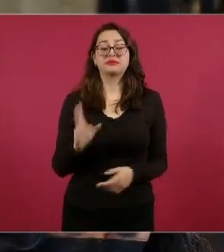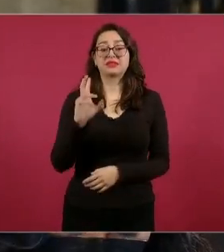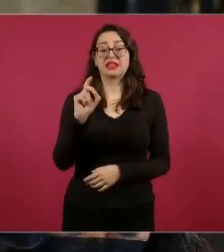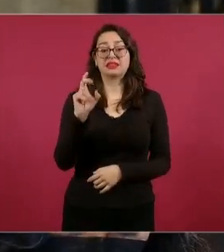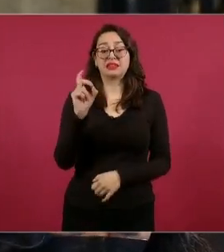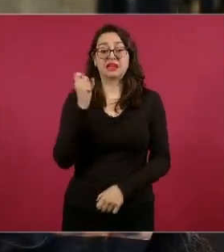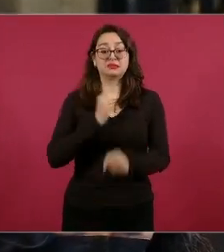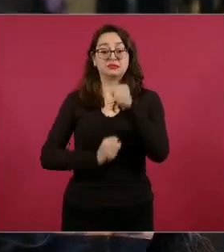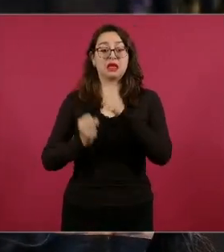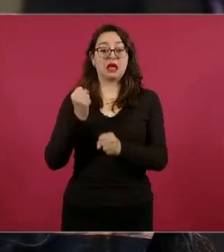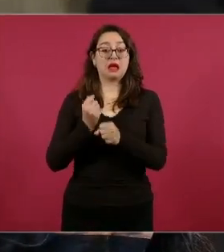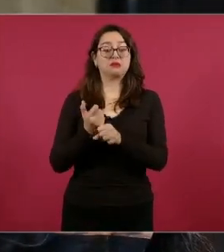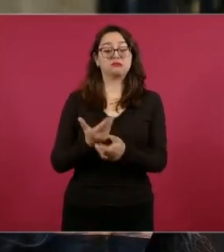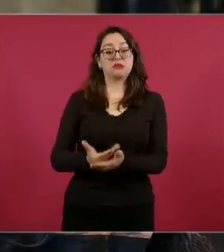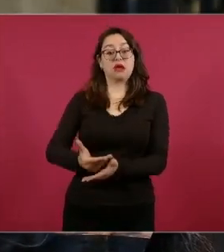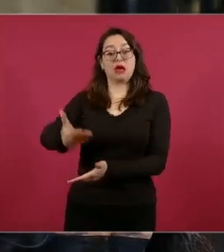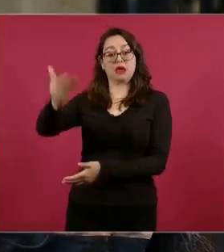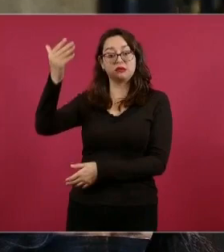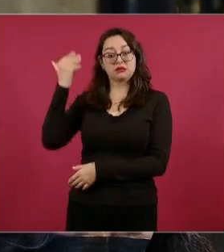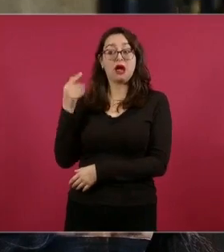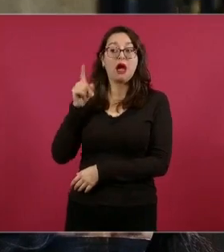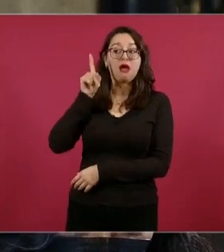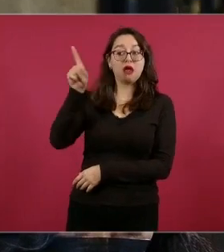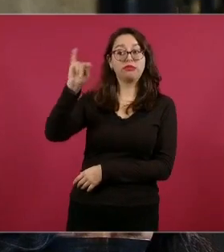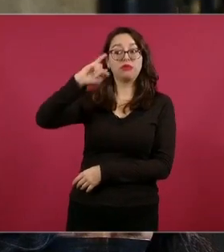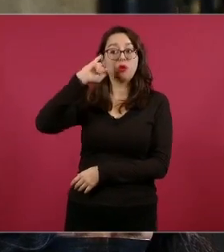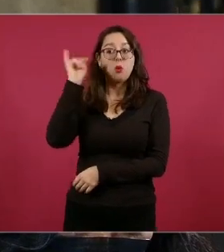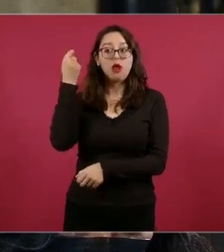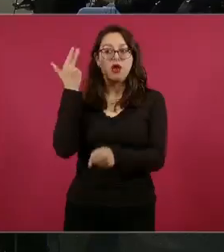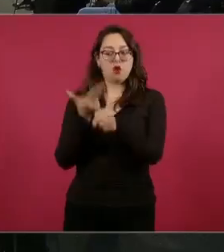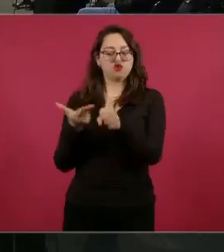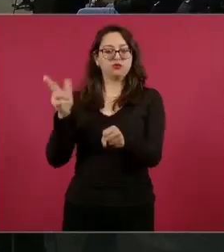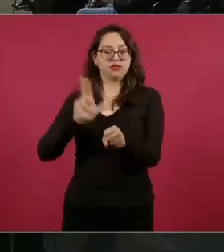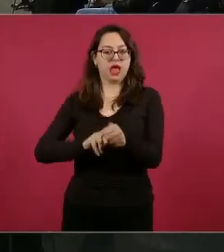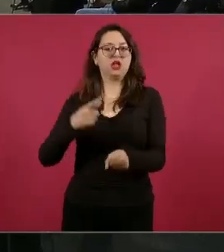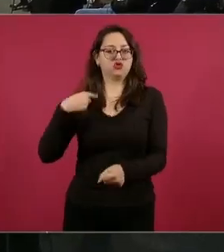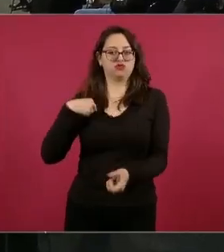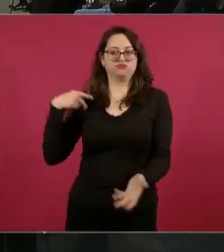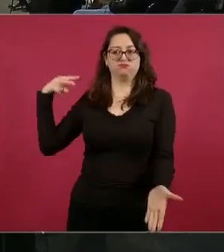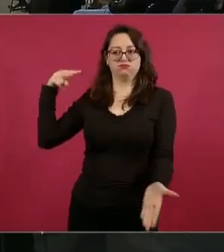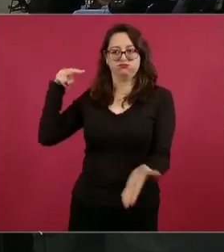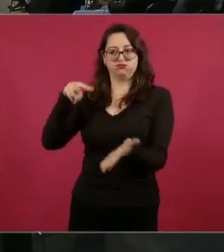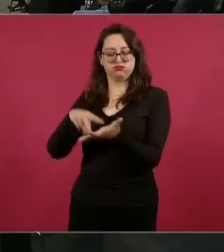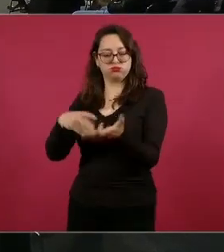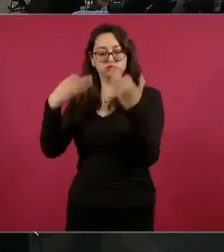el Hospital General de Tijuana. Ahí